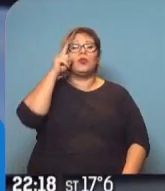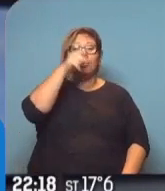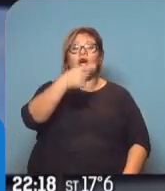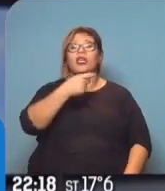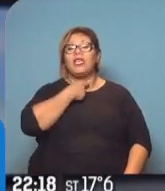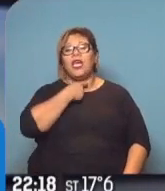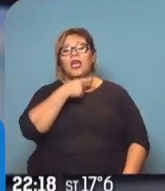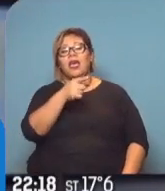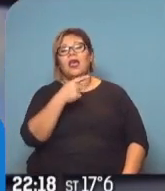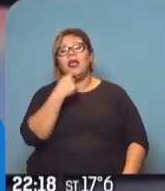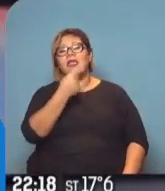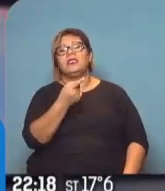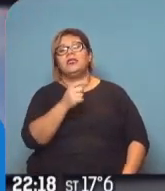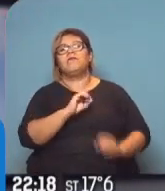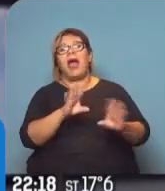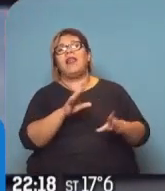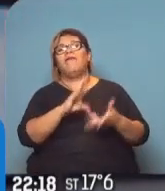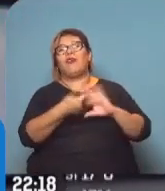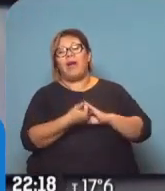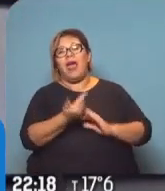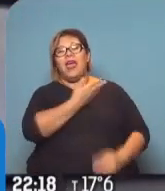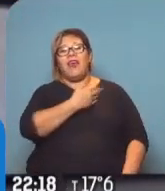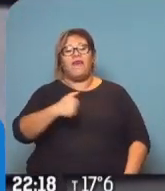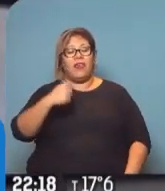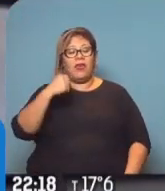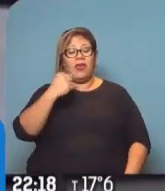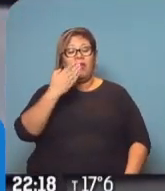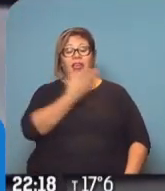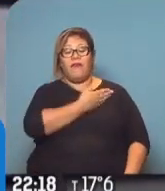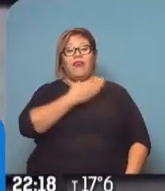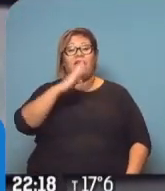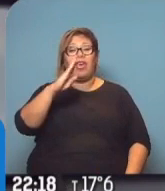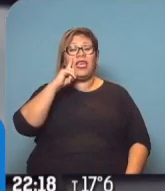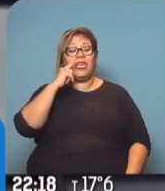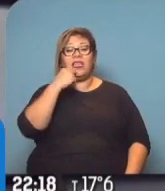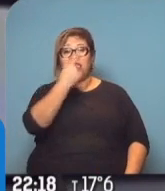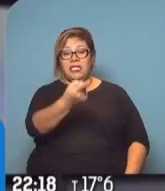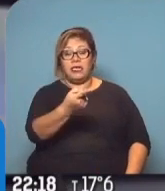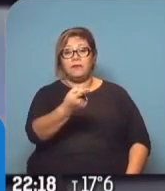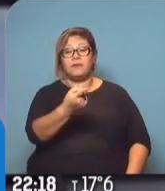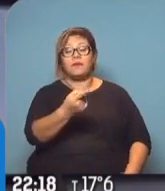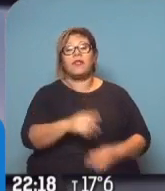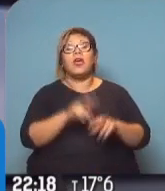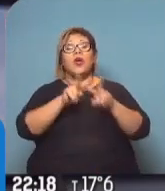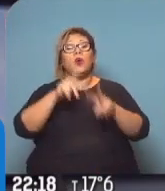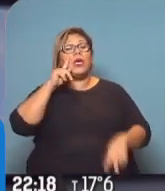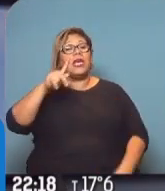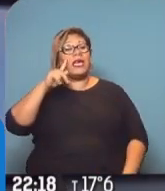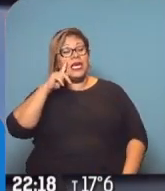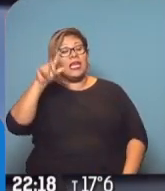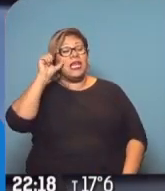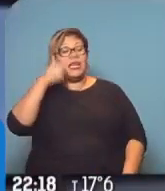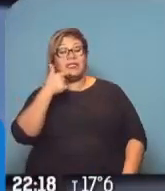hecho lo hace el FBI en sus informes al Comité de Inteligencia del Congreso, donde describe a Wikileaks como